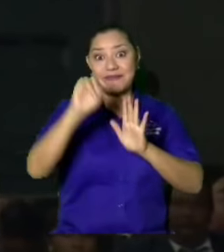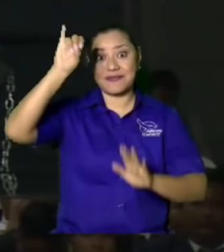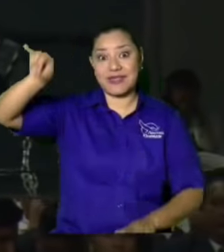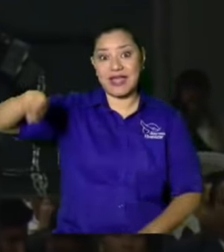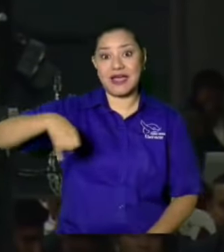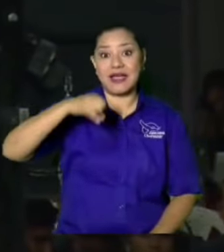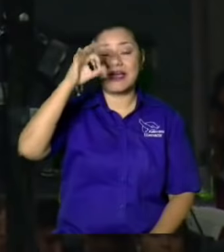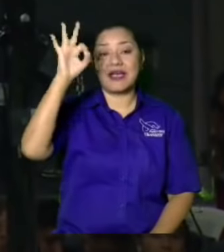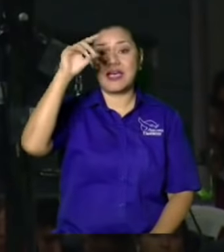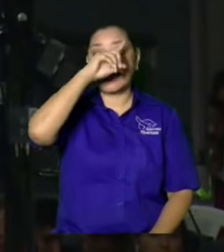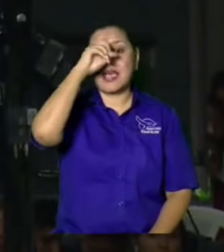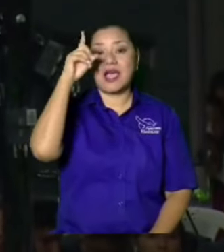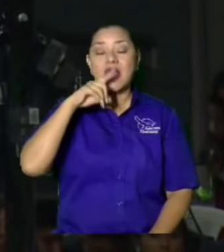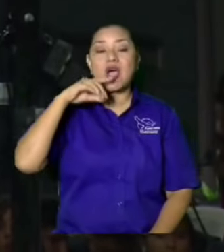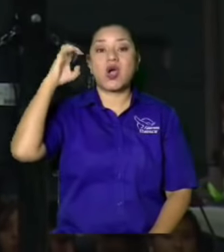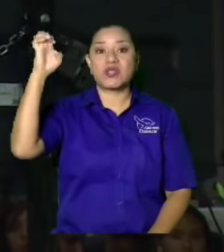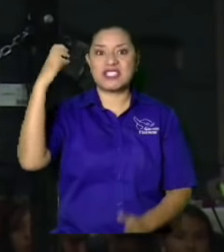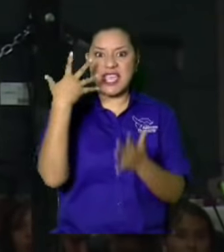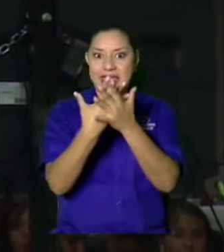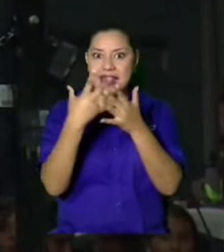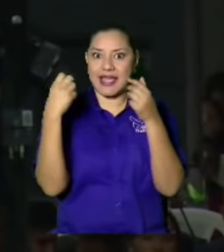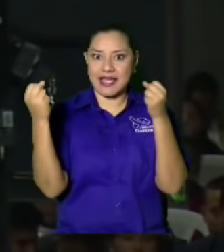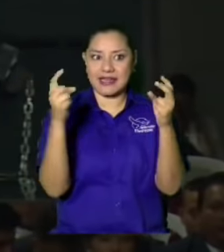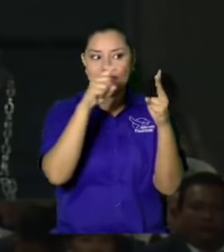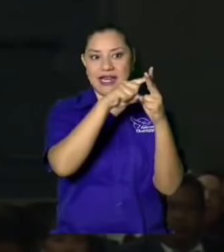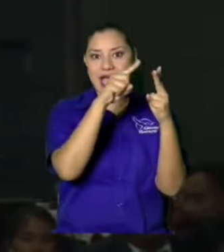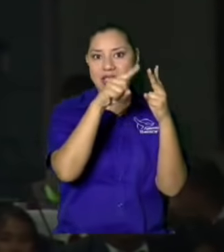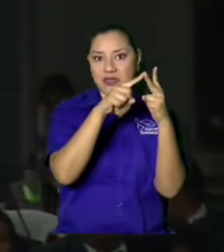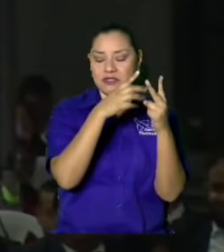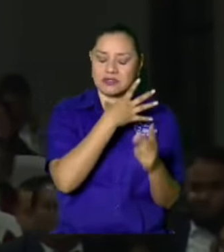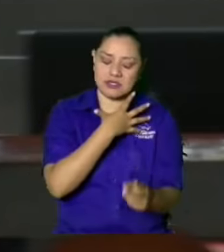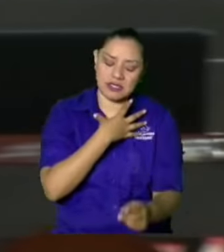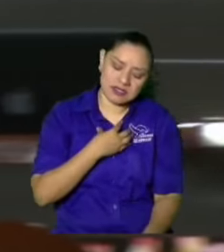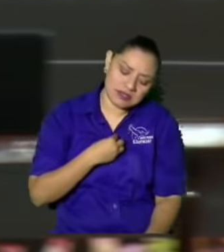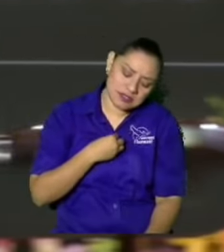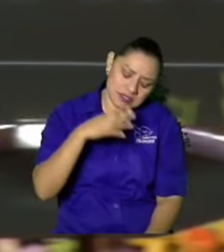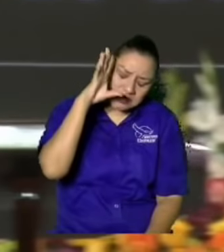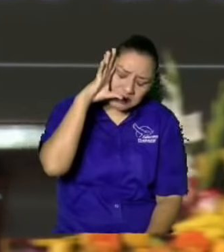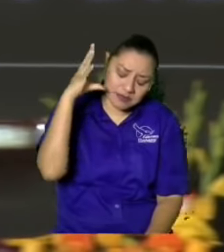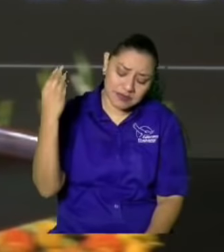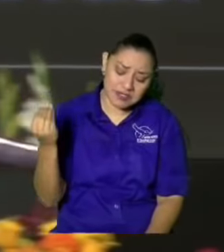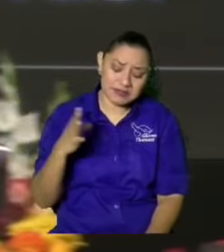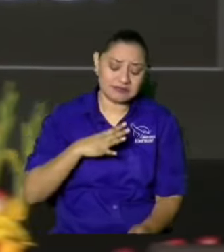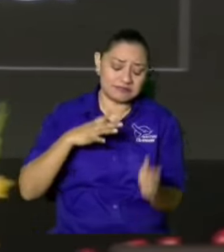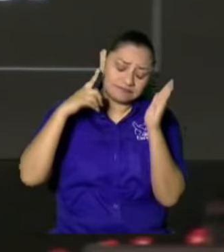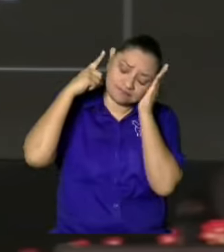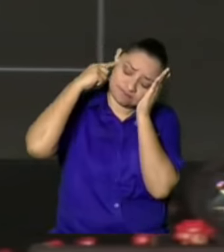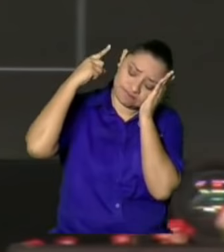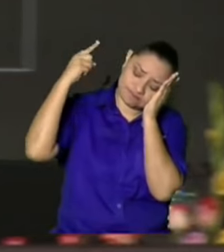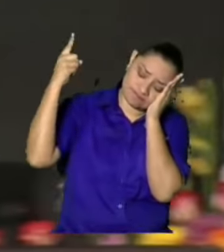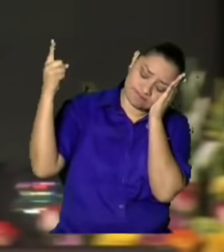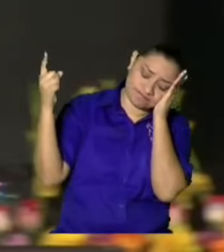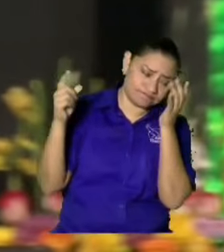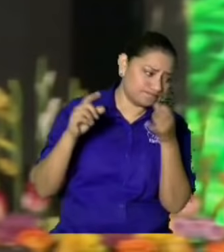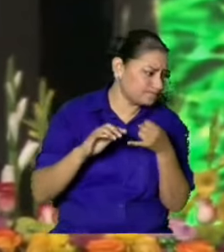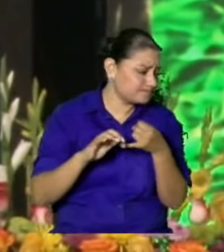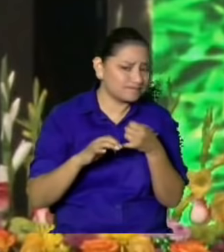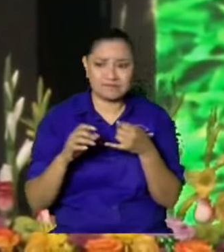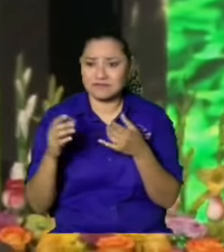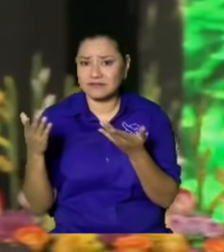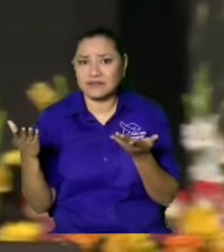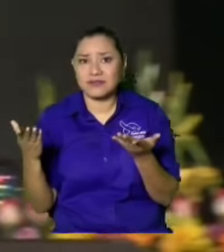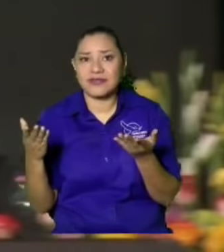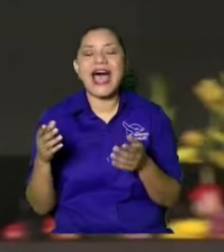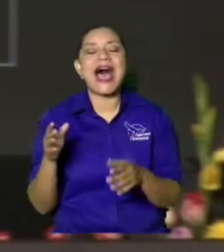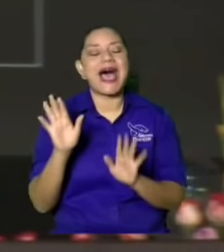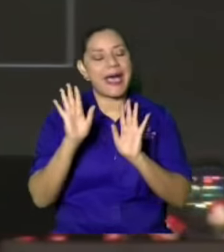encuentra al panadero tristes, y les dice: ¿por qué esa tristeza? Es que tenemos un sueño y no hay quien nos lo interprete. Pues déjame el sueño, solo